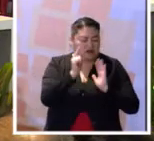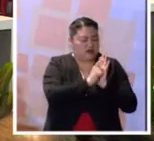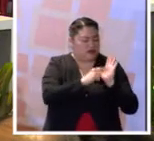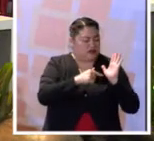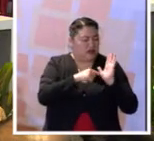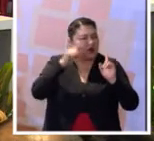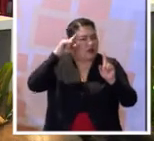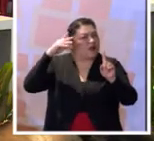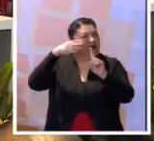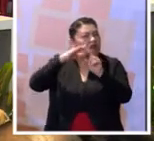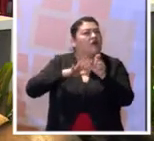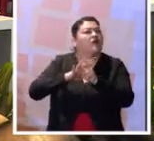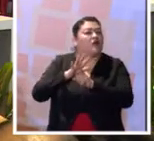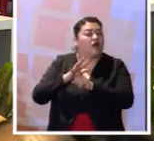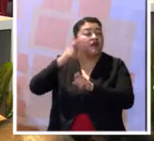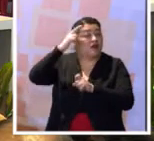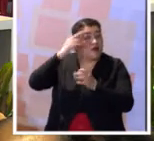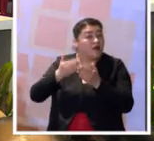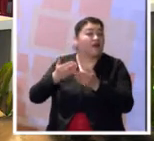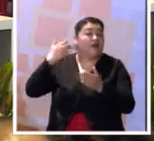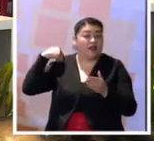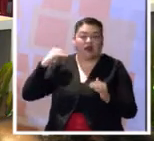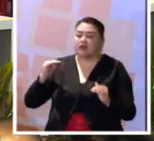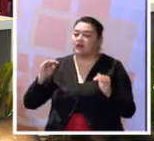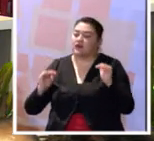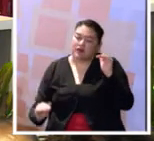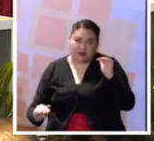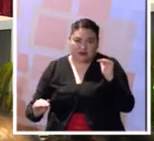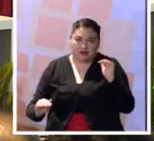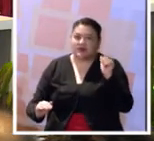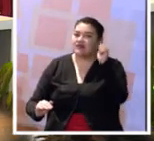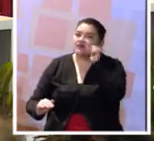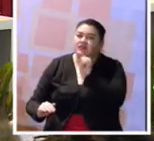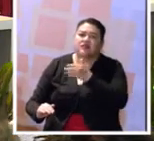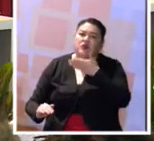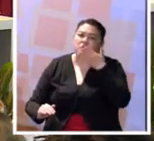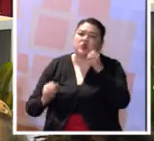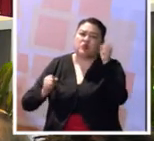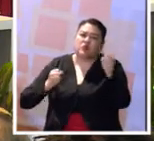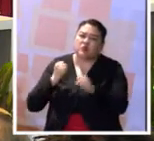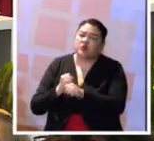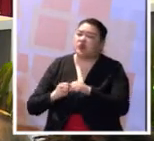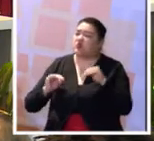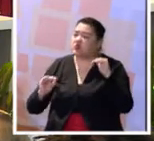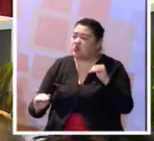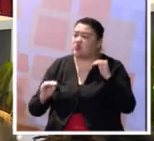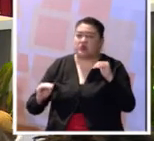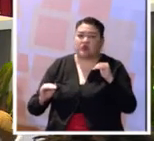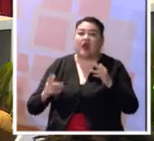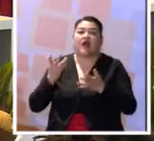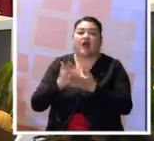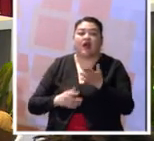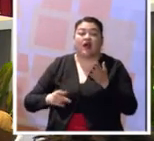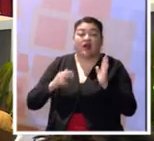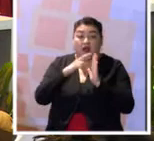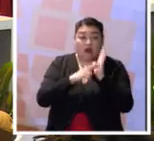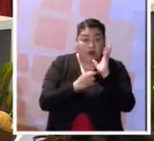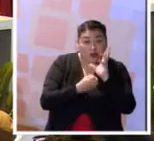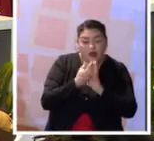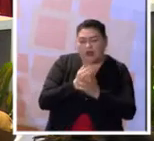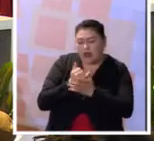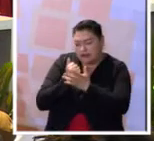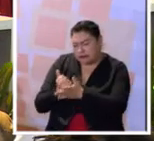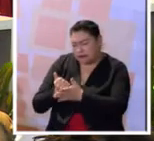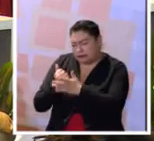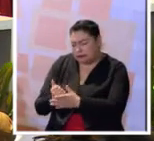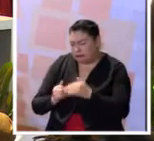normas? Compensar desigualdades, el logro de la igualdad sustantiva, alcanzar el equilibrio de los géneros. Entonces, muchas